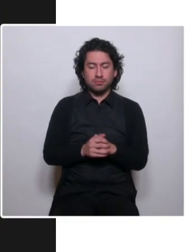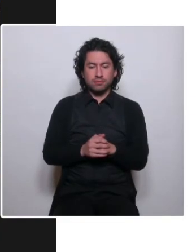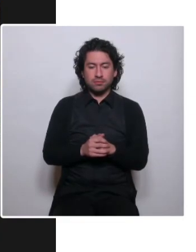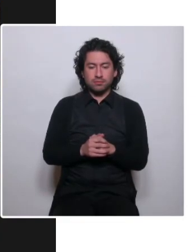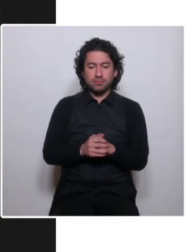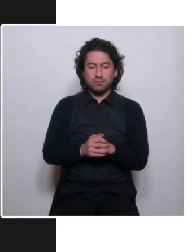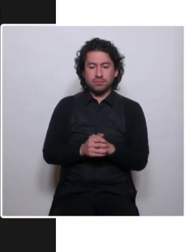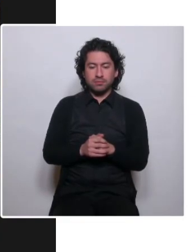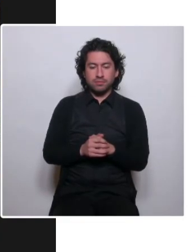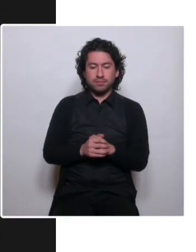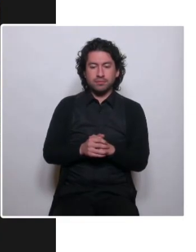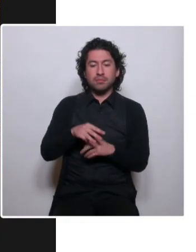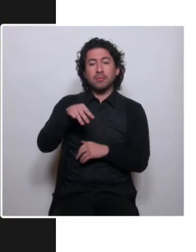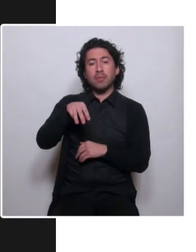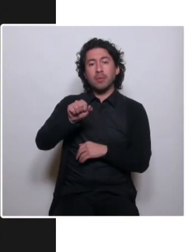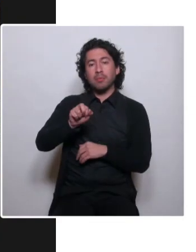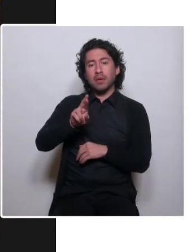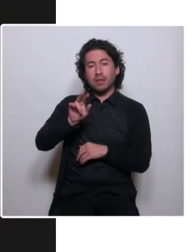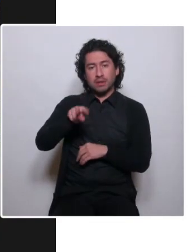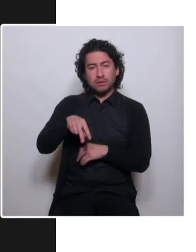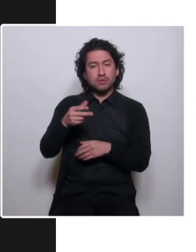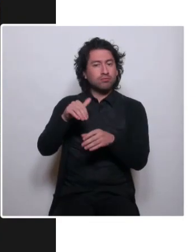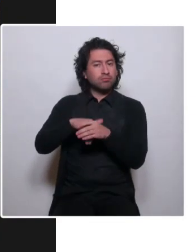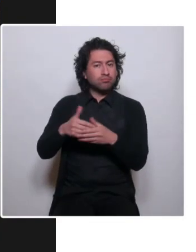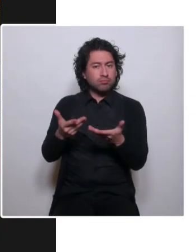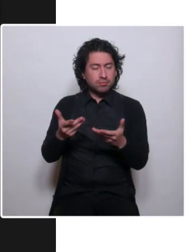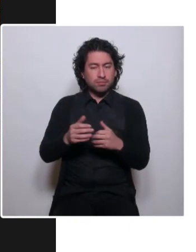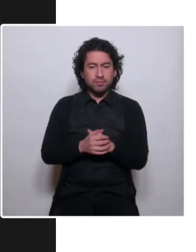Señor Renato Garín, ¿cómo vota?